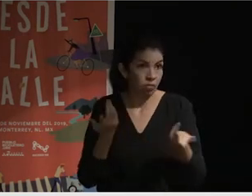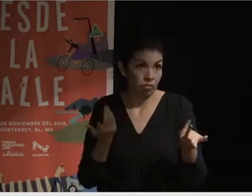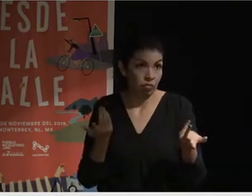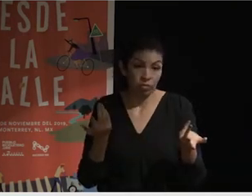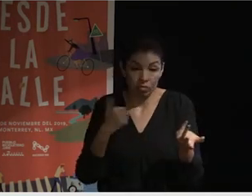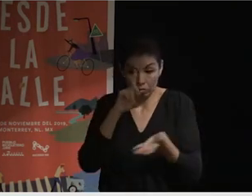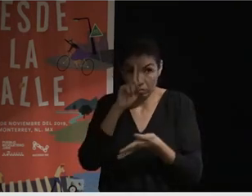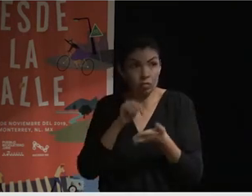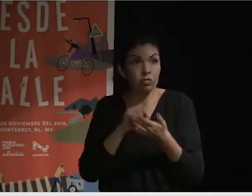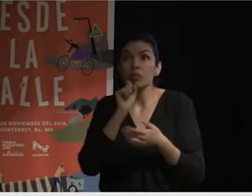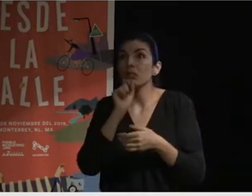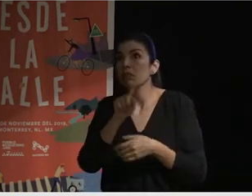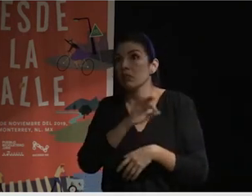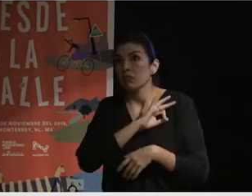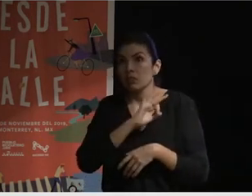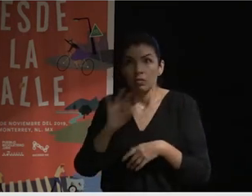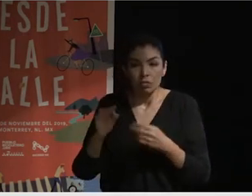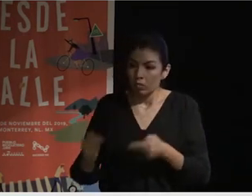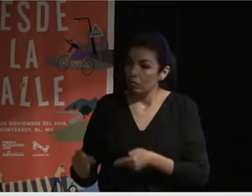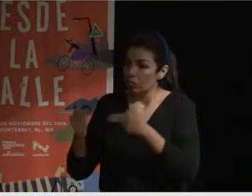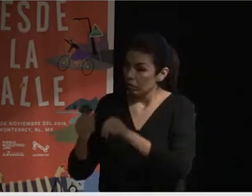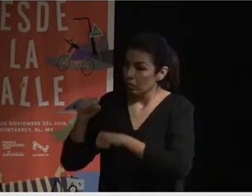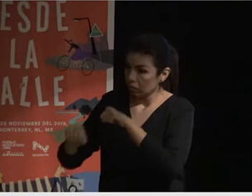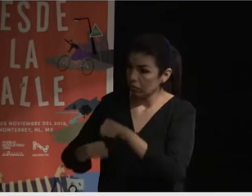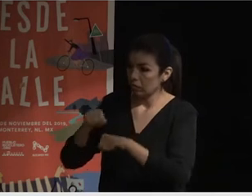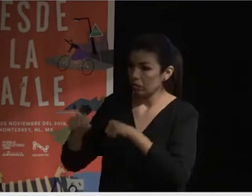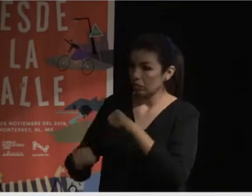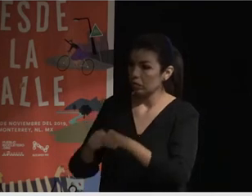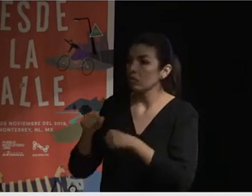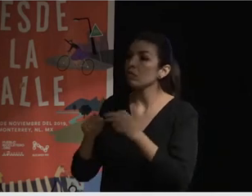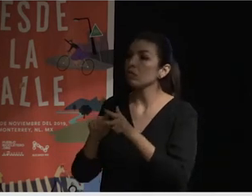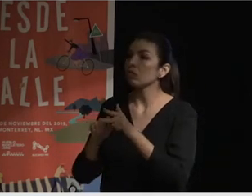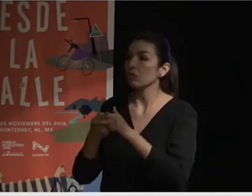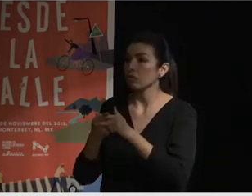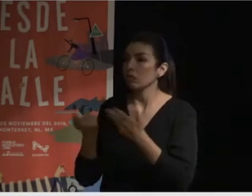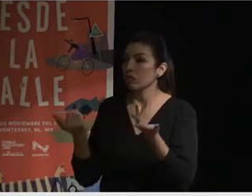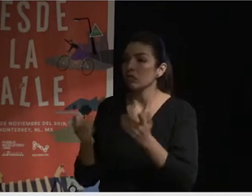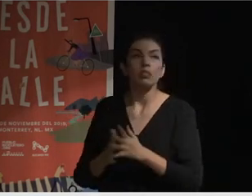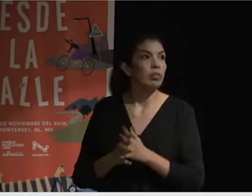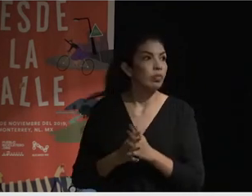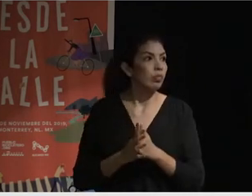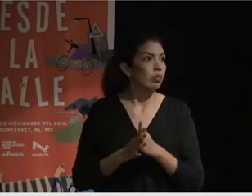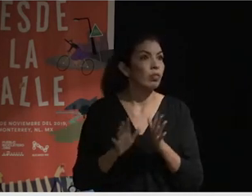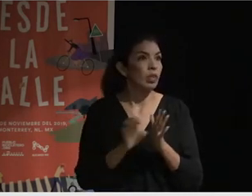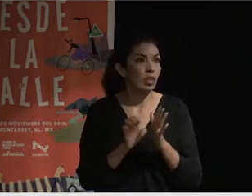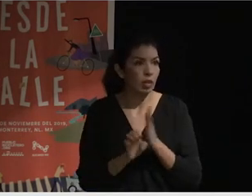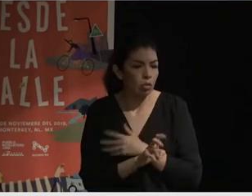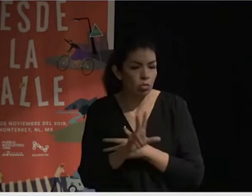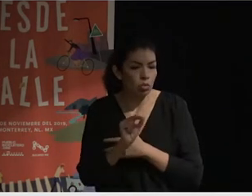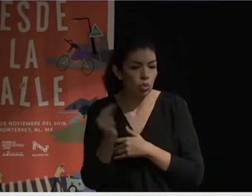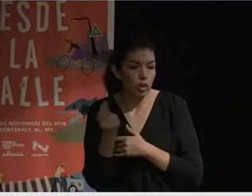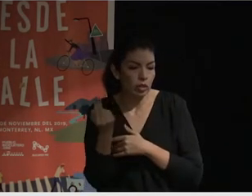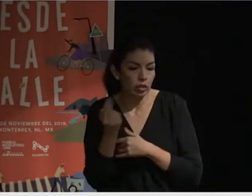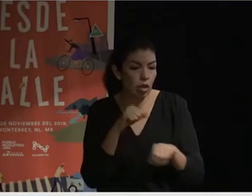información… Ah, pues no sé, se me ocurre, ¿no? Como cómo darle el giro en vez de que sea empresas transnacionales. Creo que ni siquiera